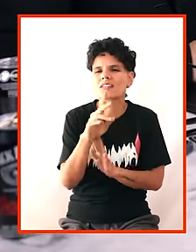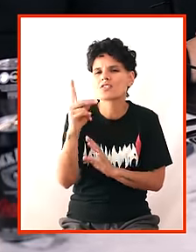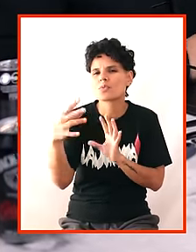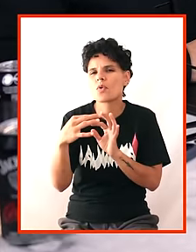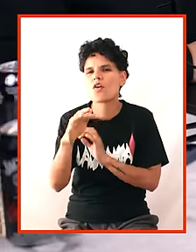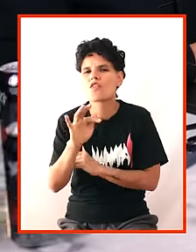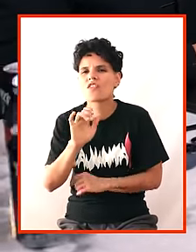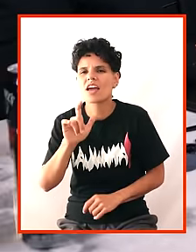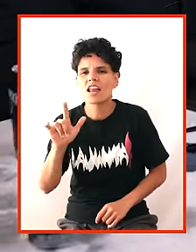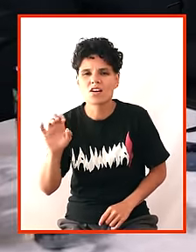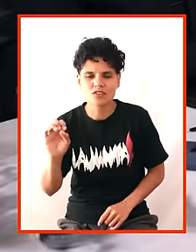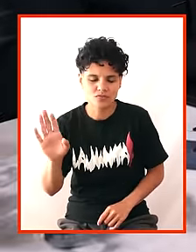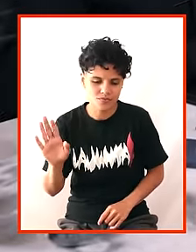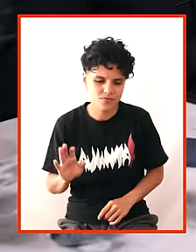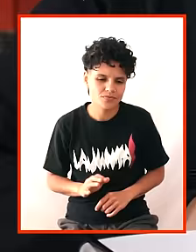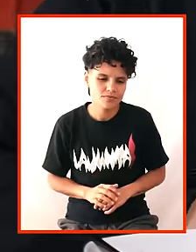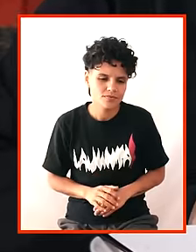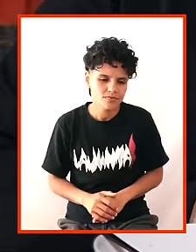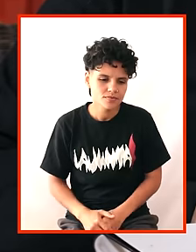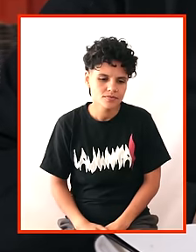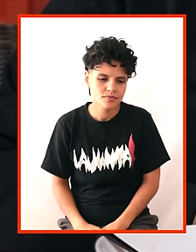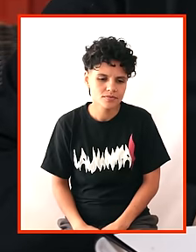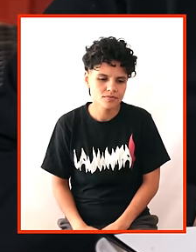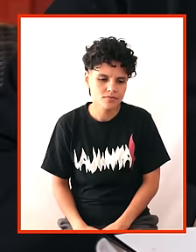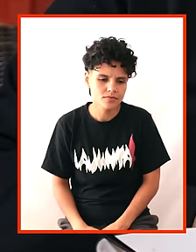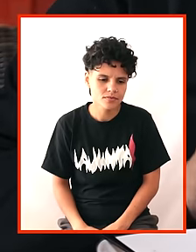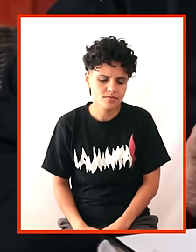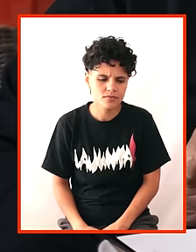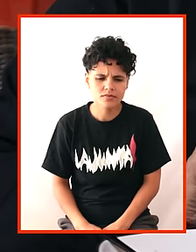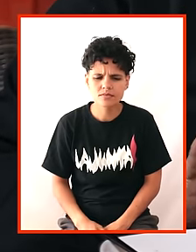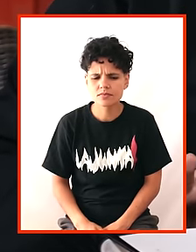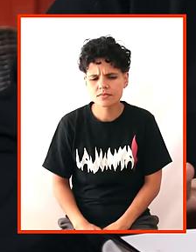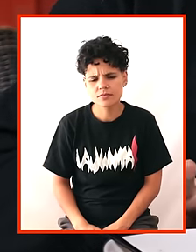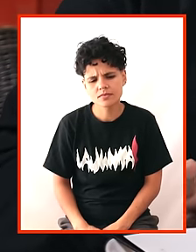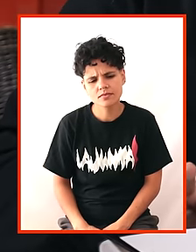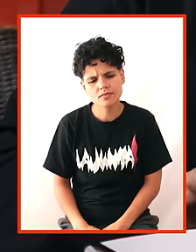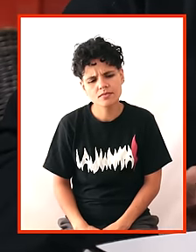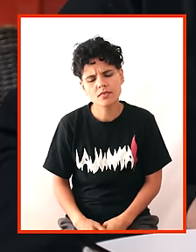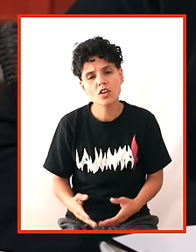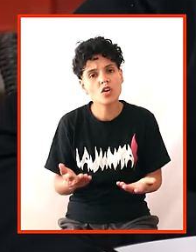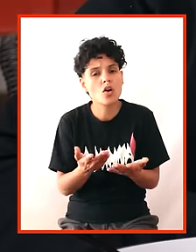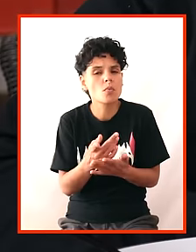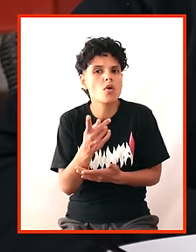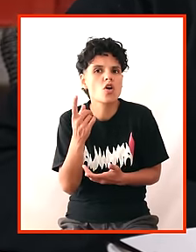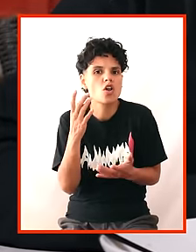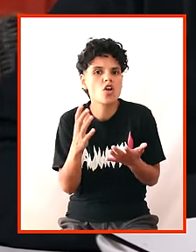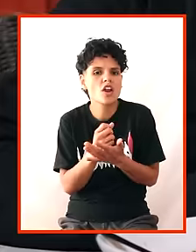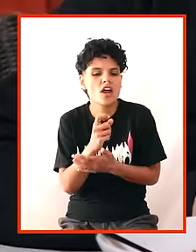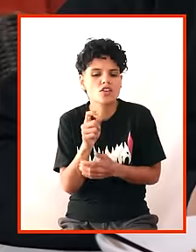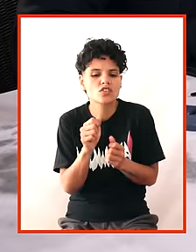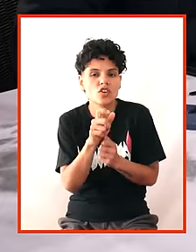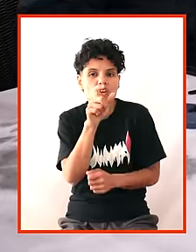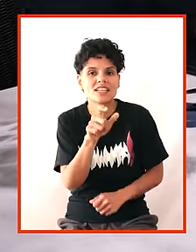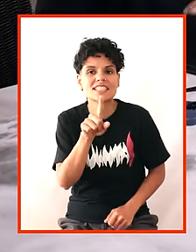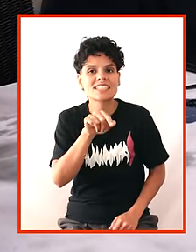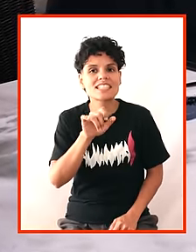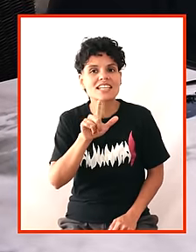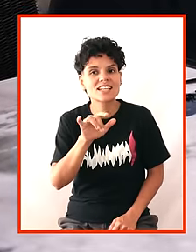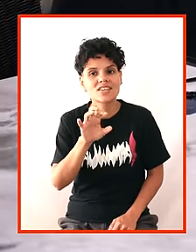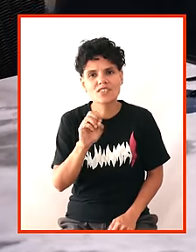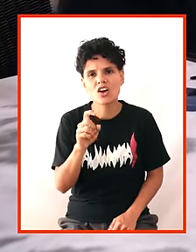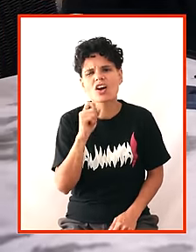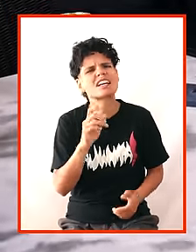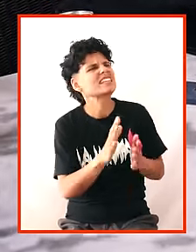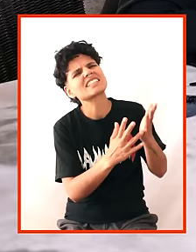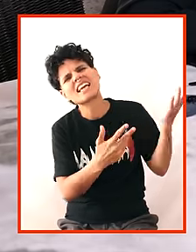consiguen que... de permiso, Silvio, tiene fama de ser un poquito... Silvio, si no está escuchando. ¿Qué entre